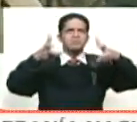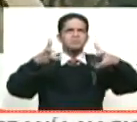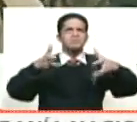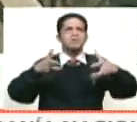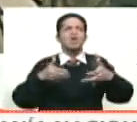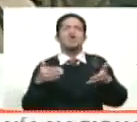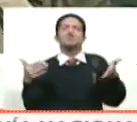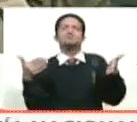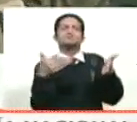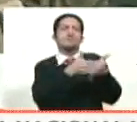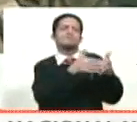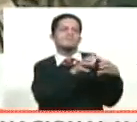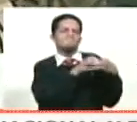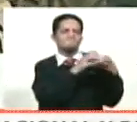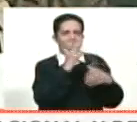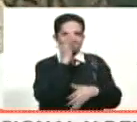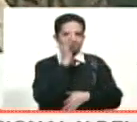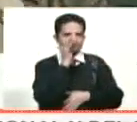contra la oligarquía